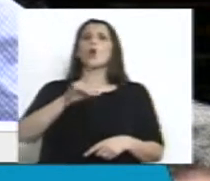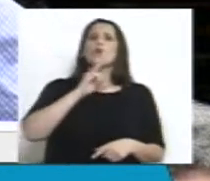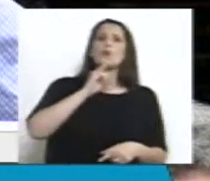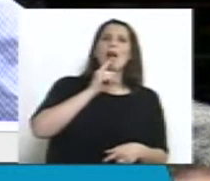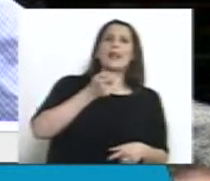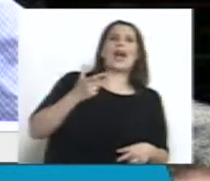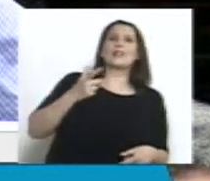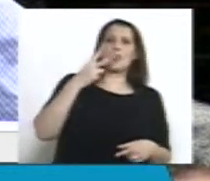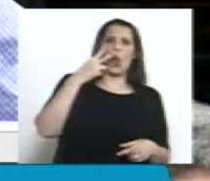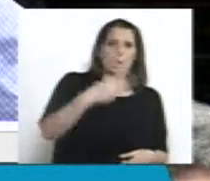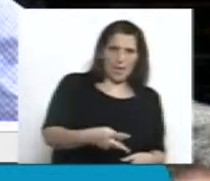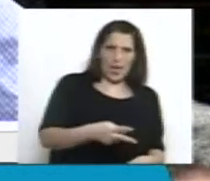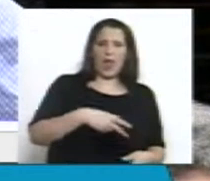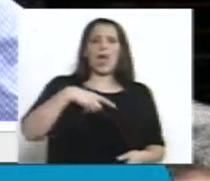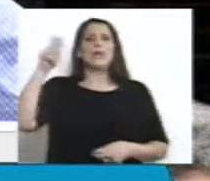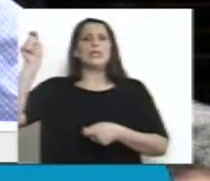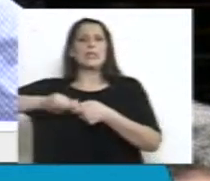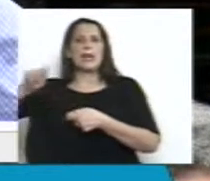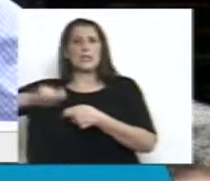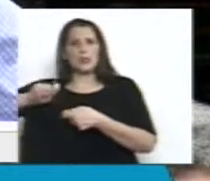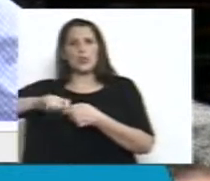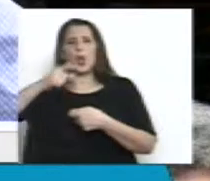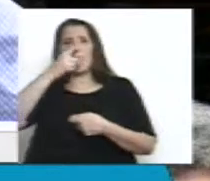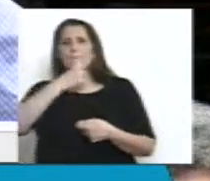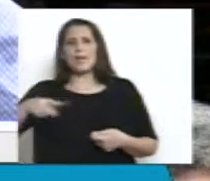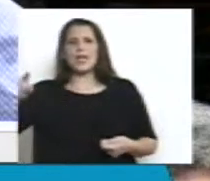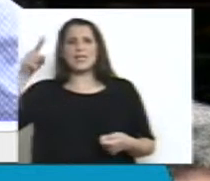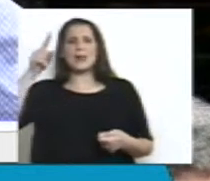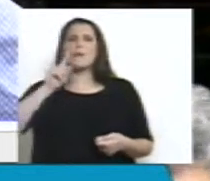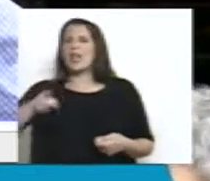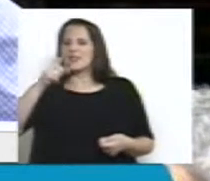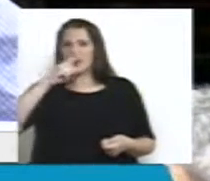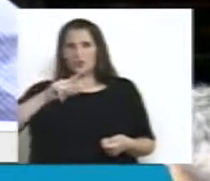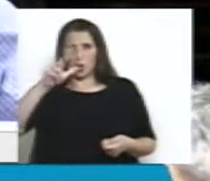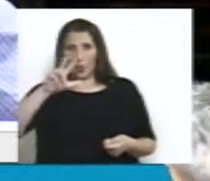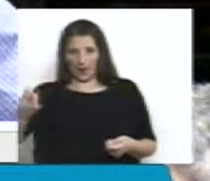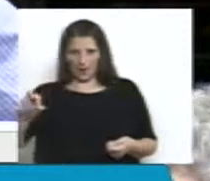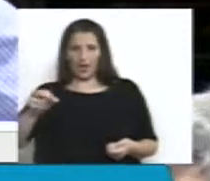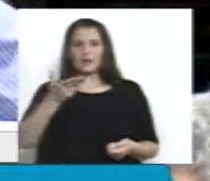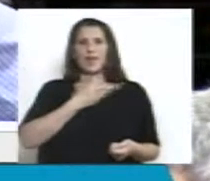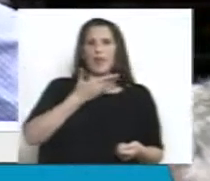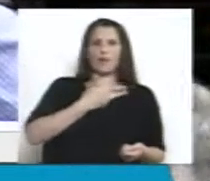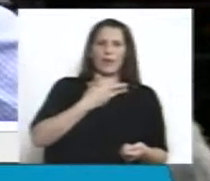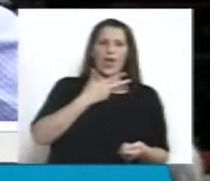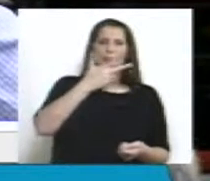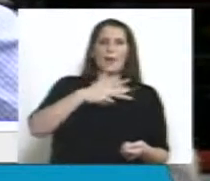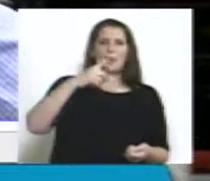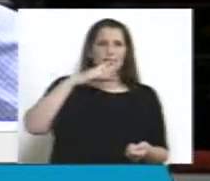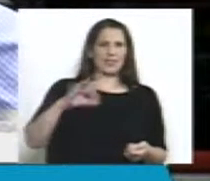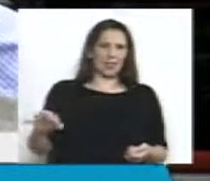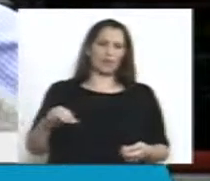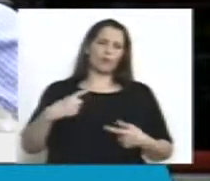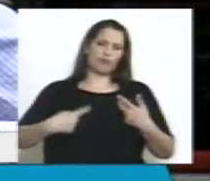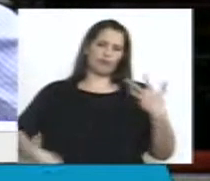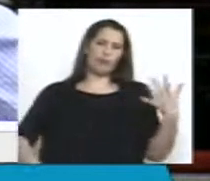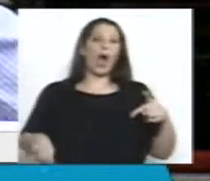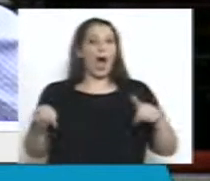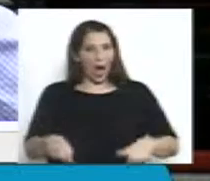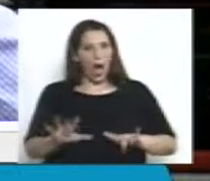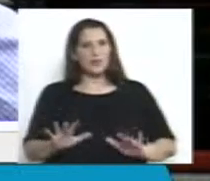Santiago del Estero 1.730, Santa Fe 3.700, etc. Eso es lo que votamos